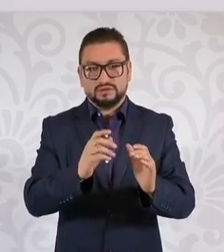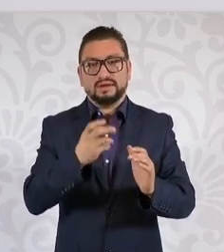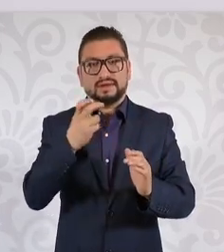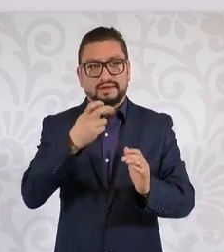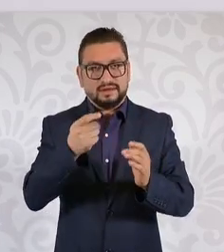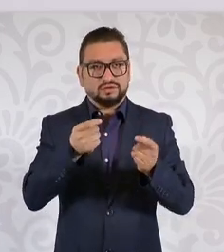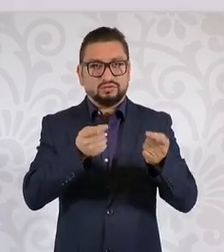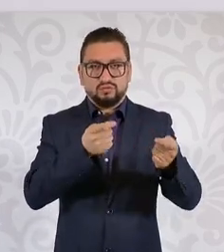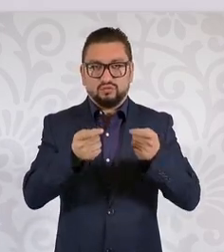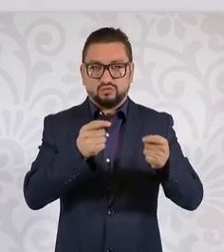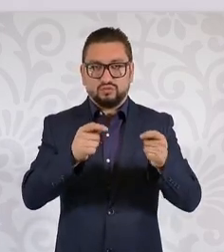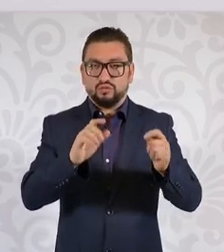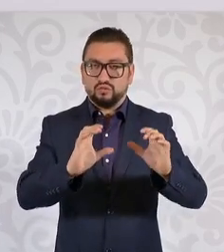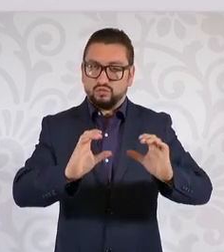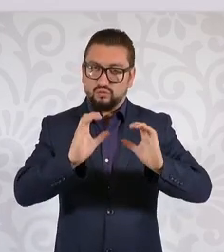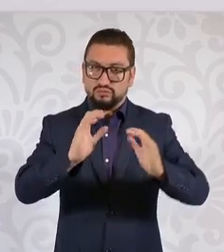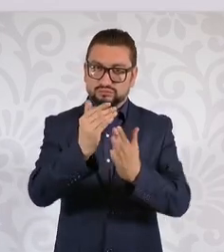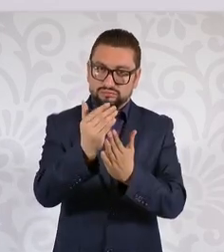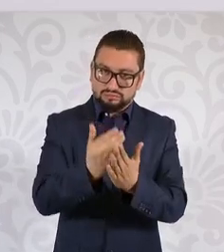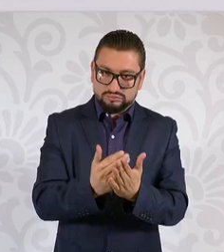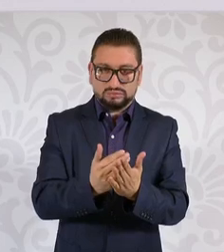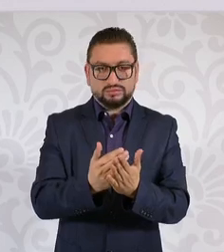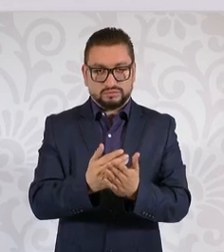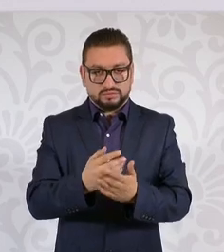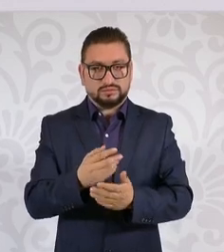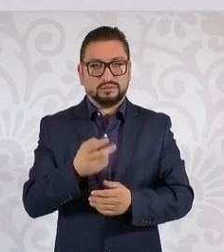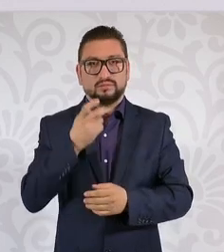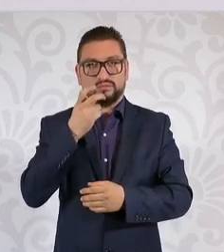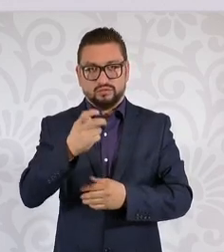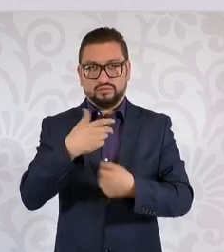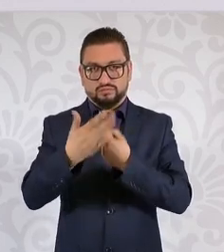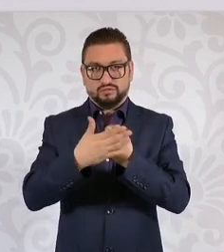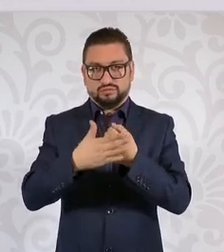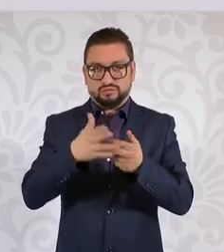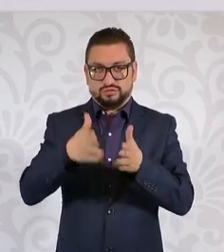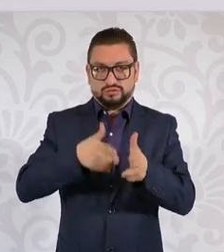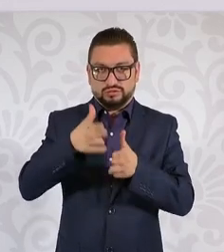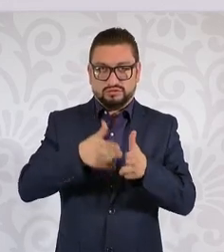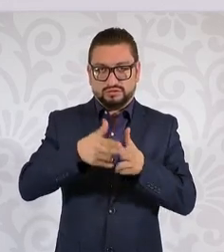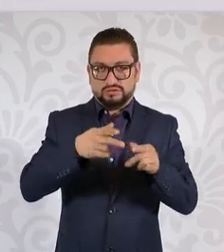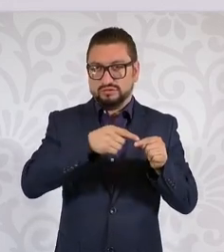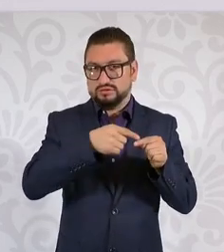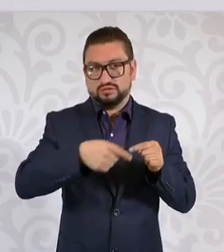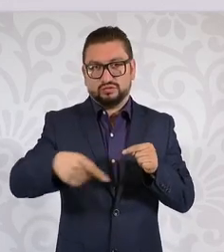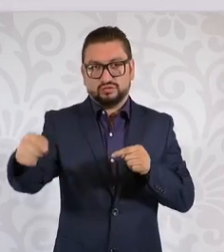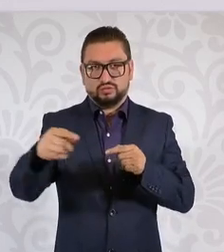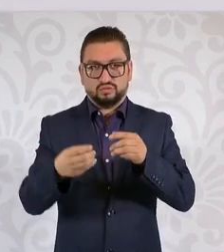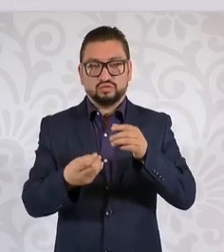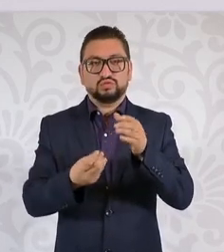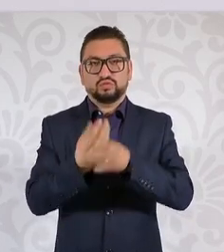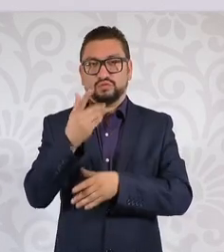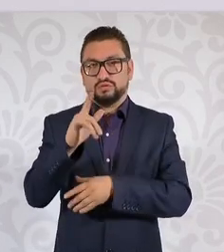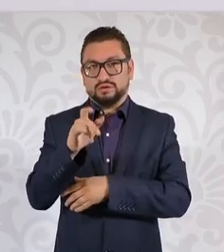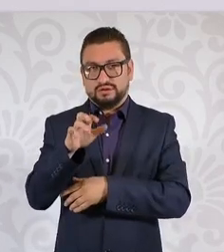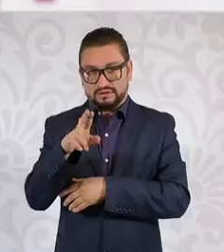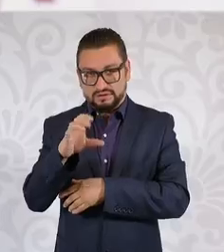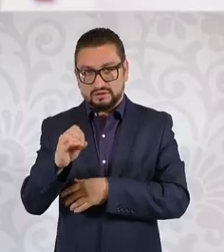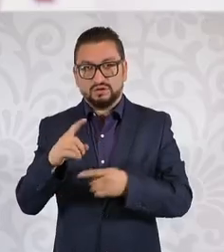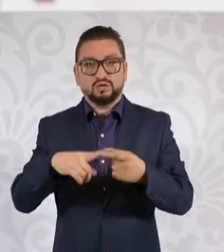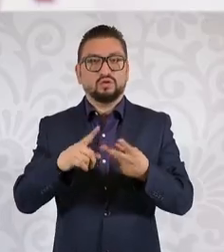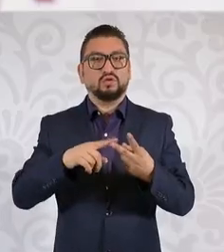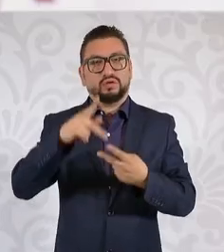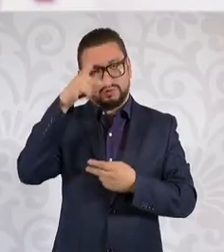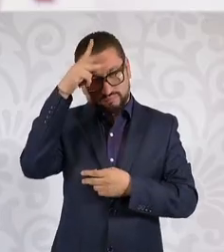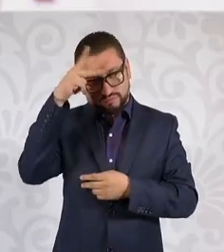mitigación. Entonces, para el tren que va a ir, por ejemplo, a Nuevo Laredo, o el tren a Pachuca,